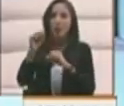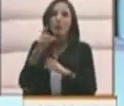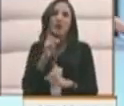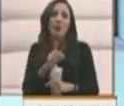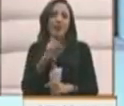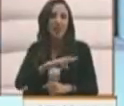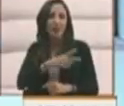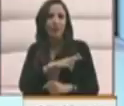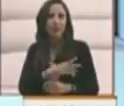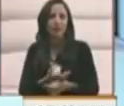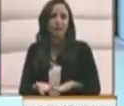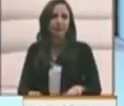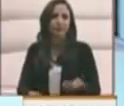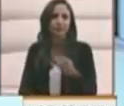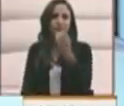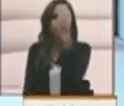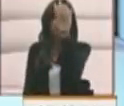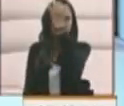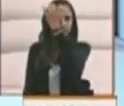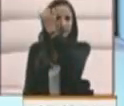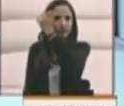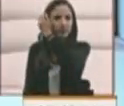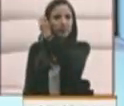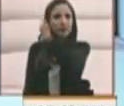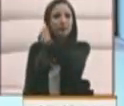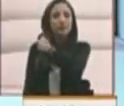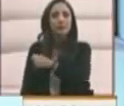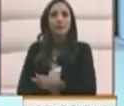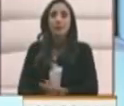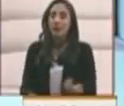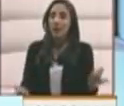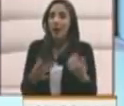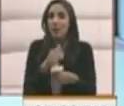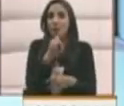Si no es por la Bailey, si no es por la Poleo,